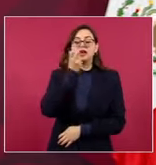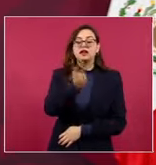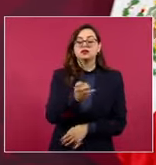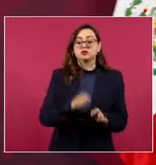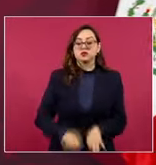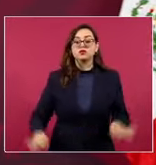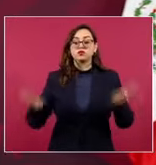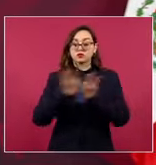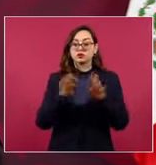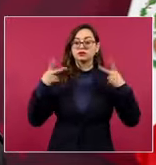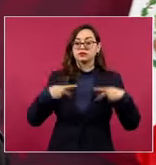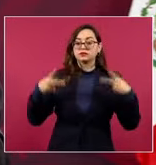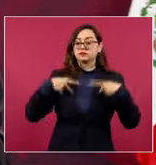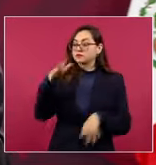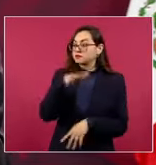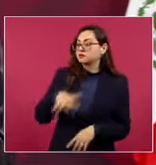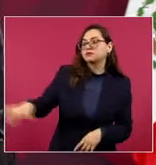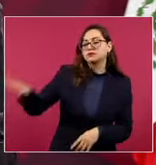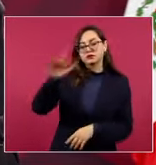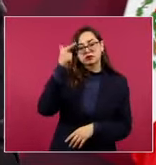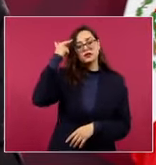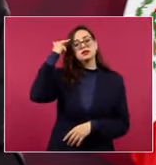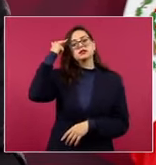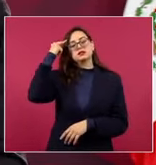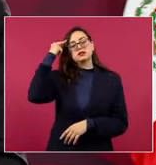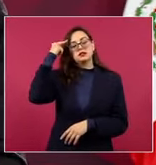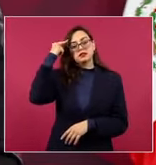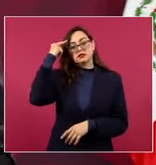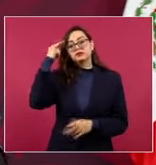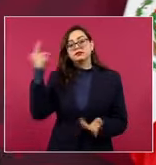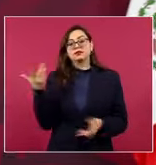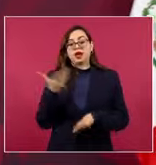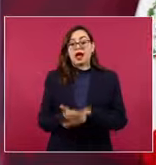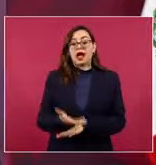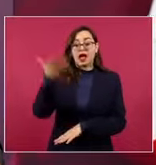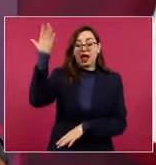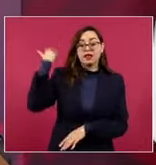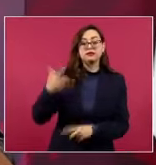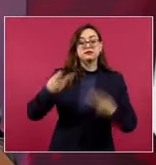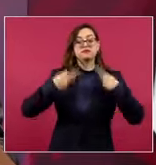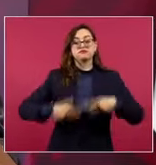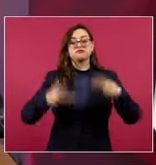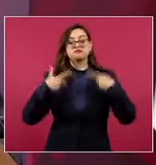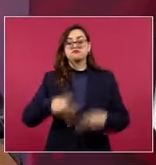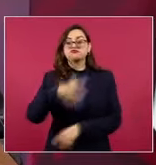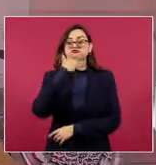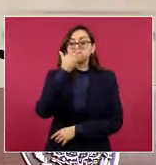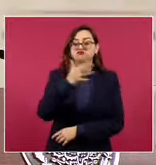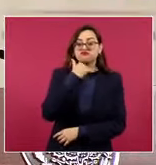ni siquiera perdían su respetabilidad los corruptos.